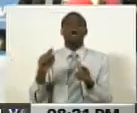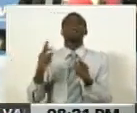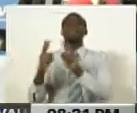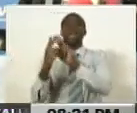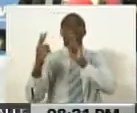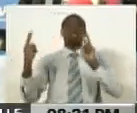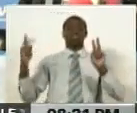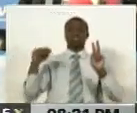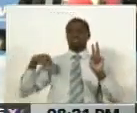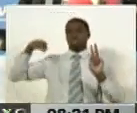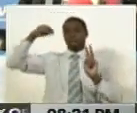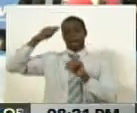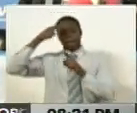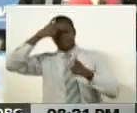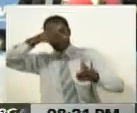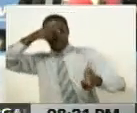viaducto.